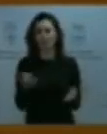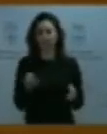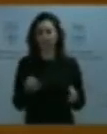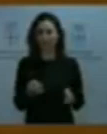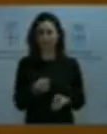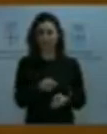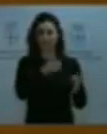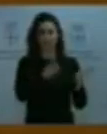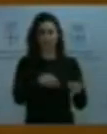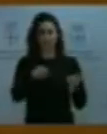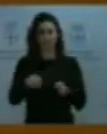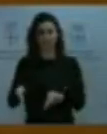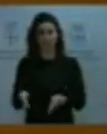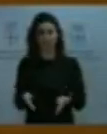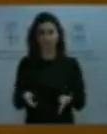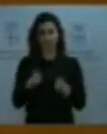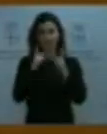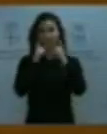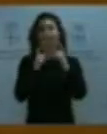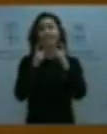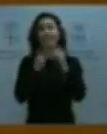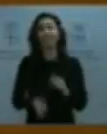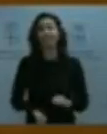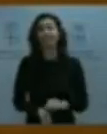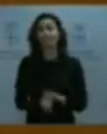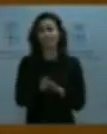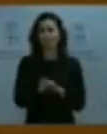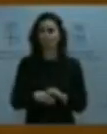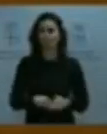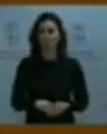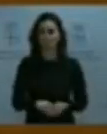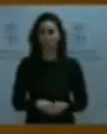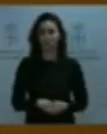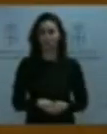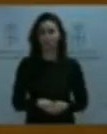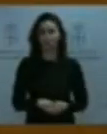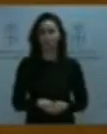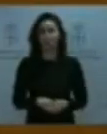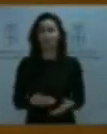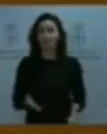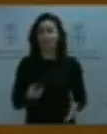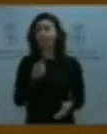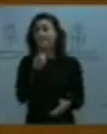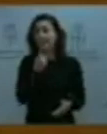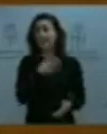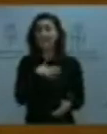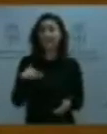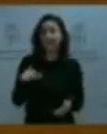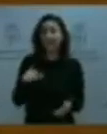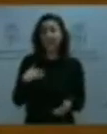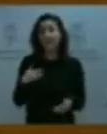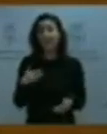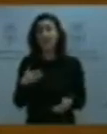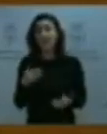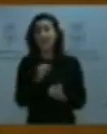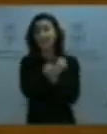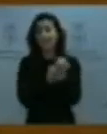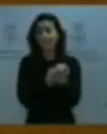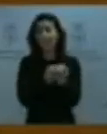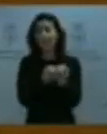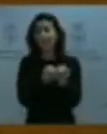intentándolo. Seguirán diciendo que tienen o que quieren tener empatía, y lo que demuestran es que lo